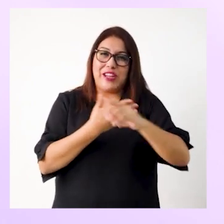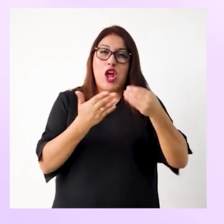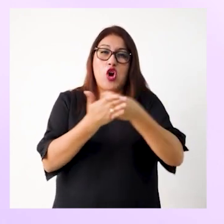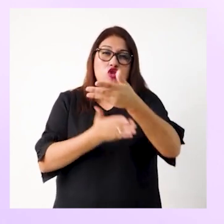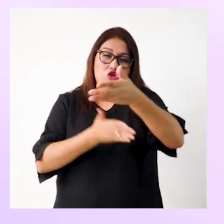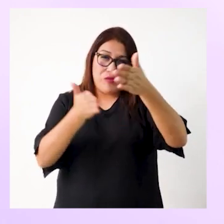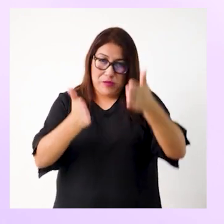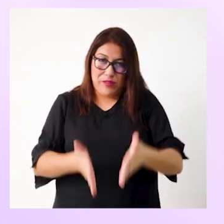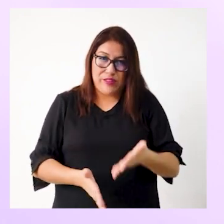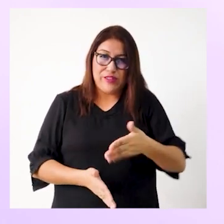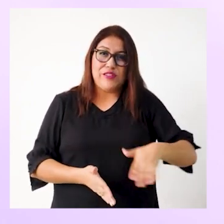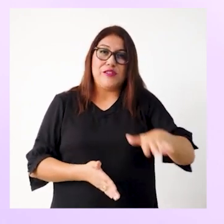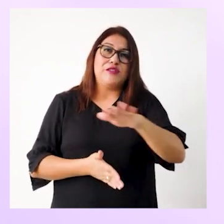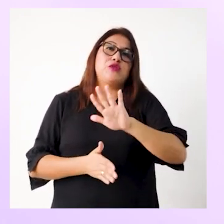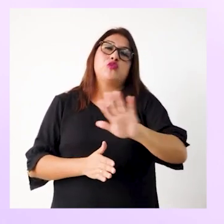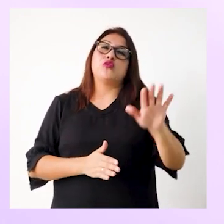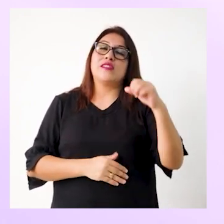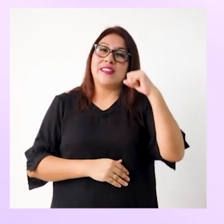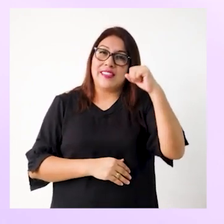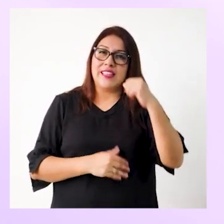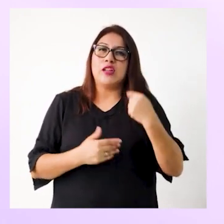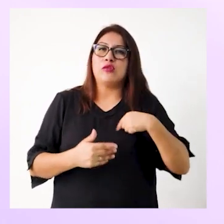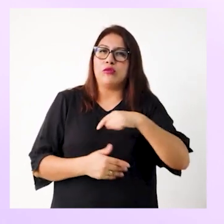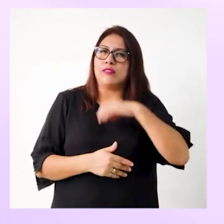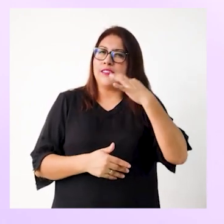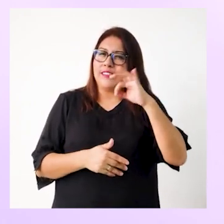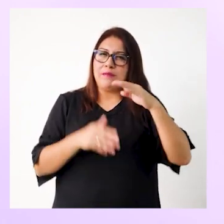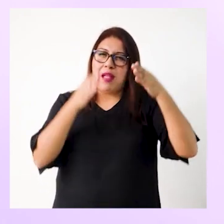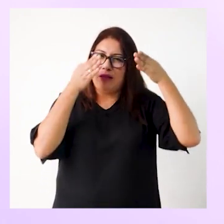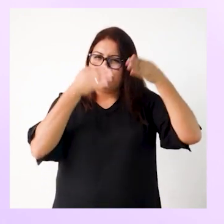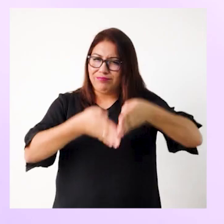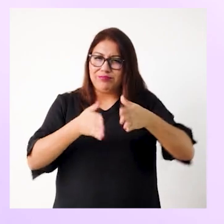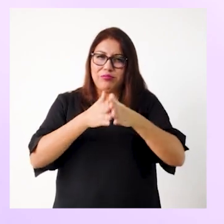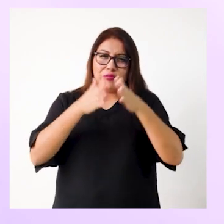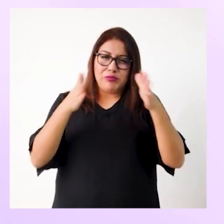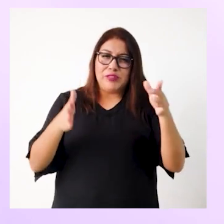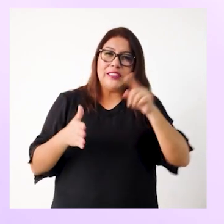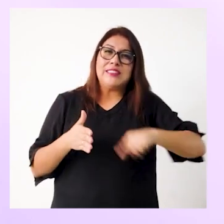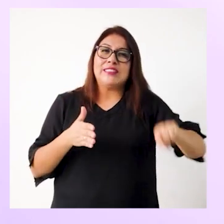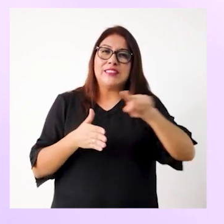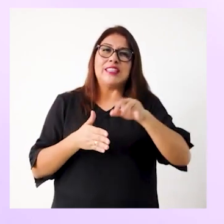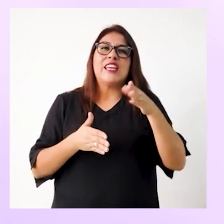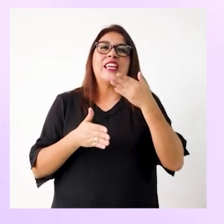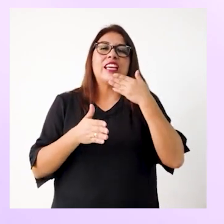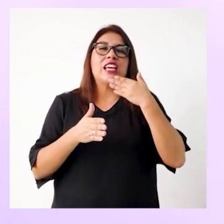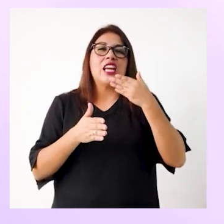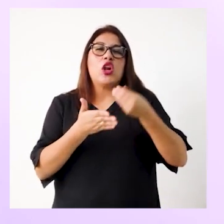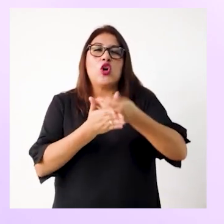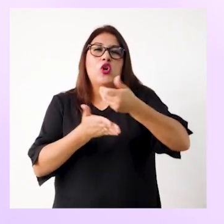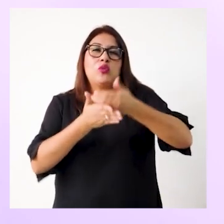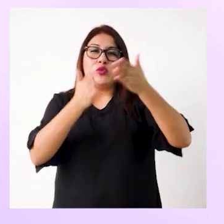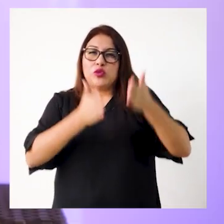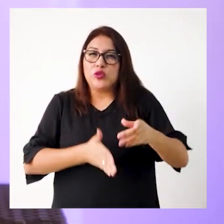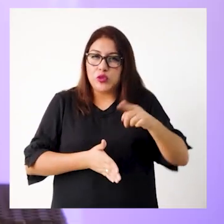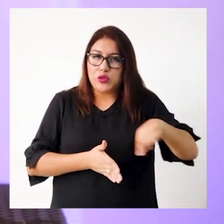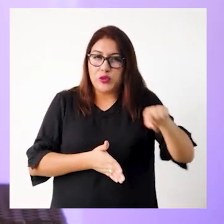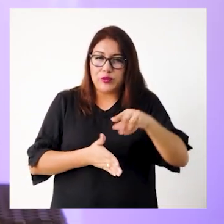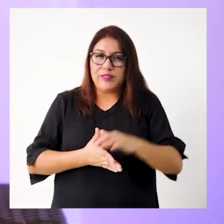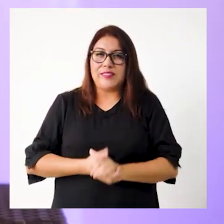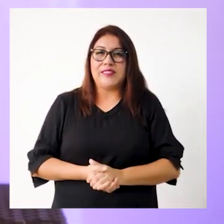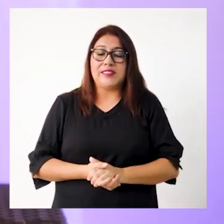consumidor. Y nosotros hacemos mucho énfasis en tratar de ayudar en particular a aquellos consumidores considerados vulnerables.